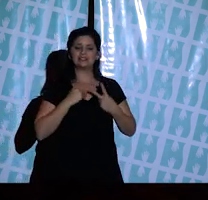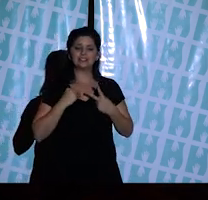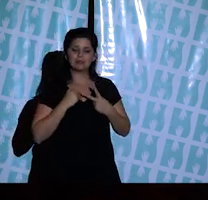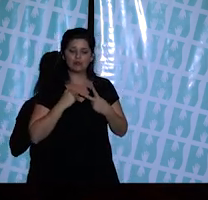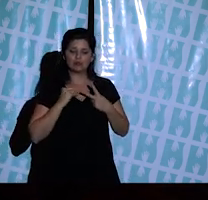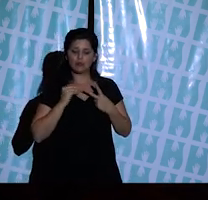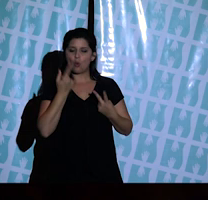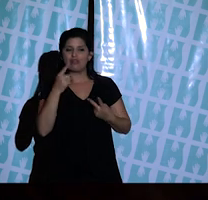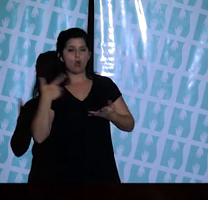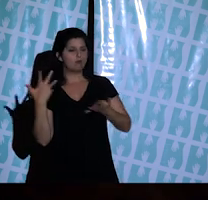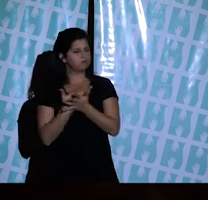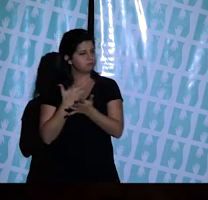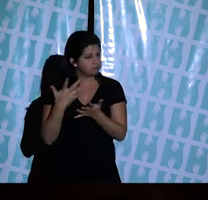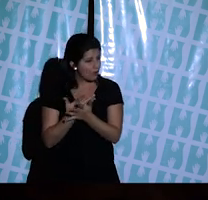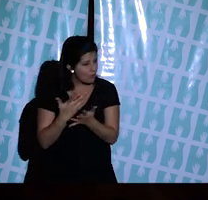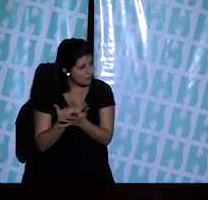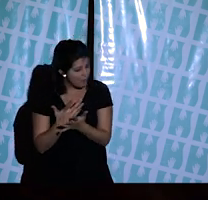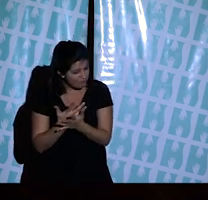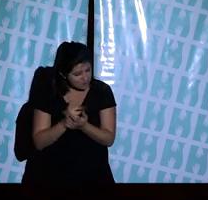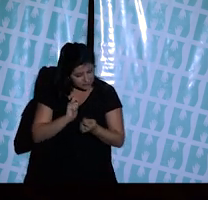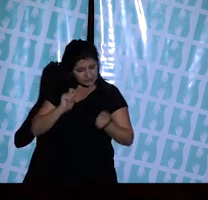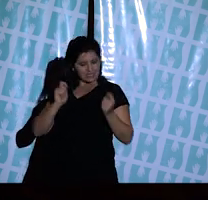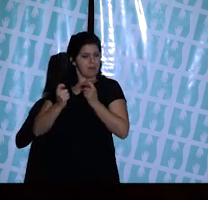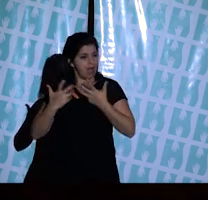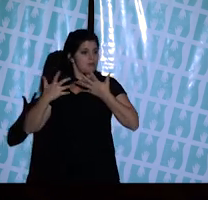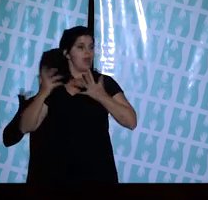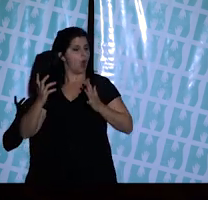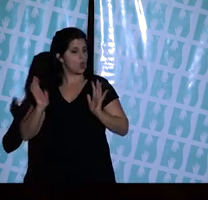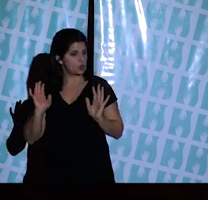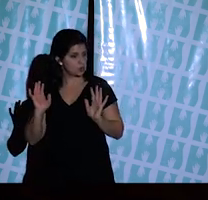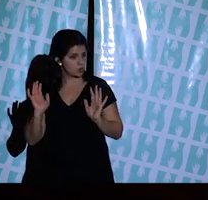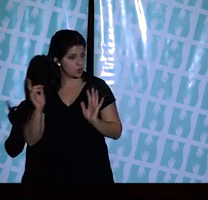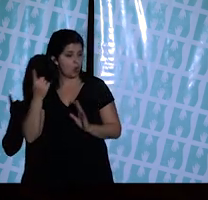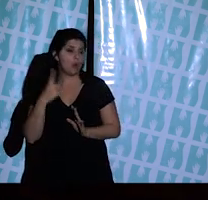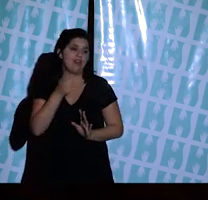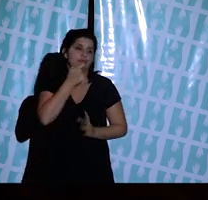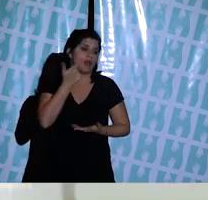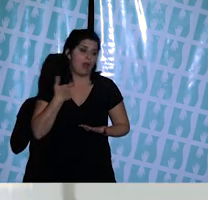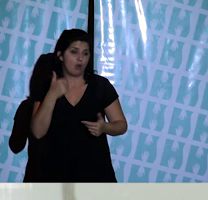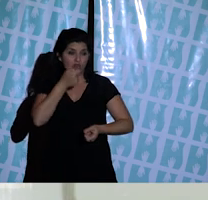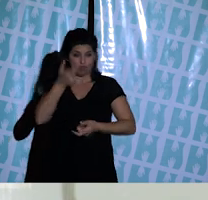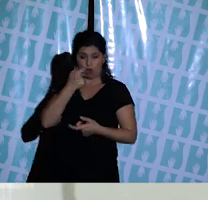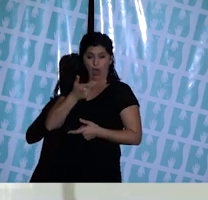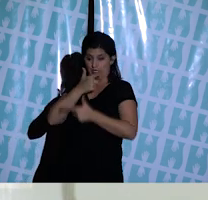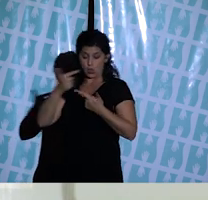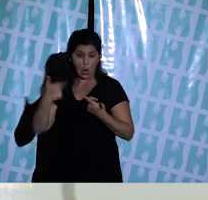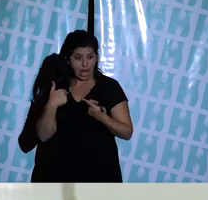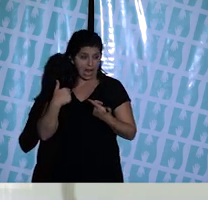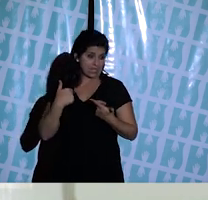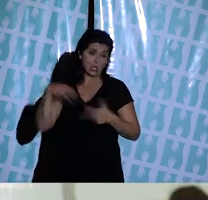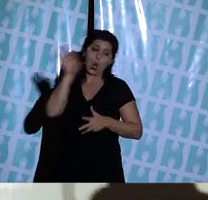ante el sufrimiento, ante la ausencia de la droga o cualquier otro sufrimiento. ¿Entienden? Yo puedo